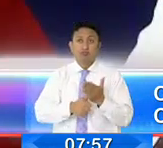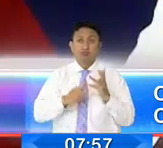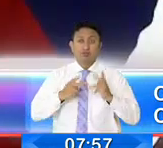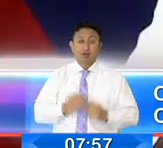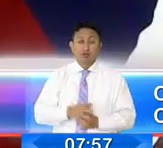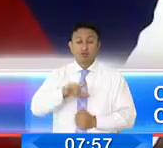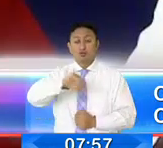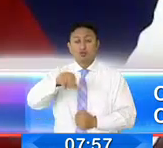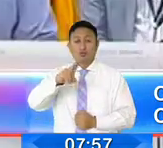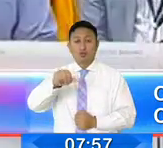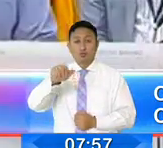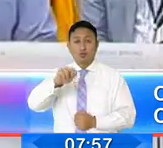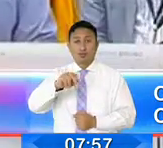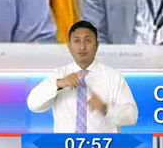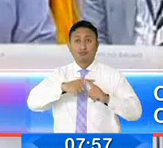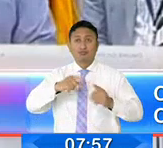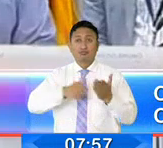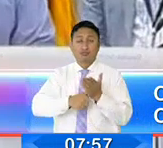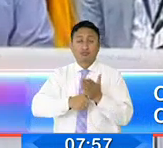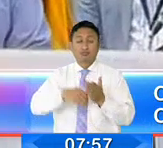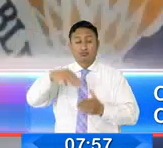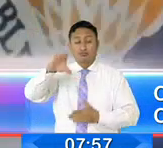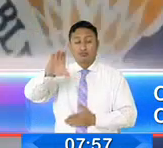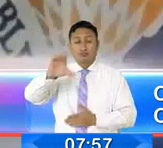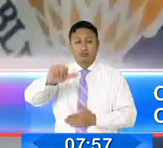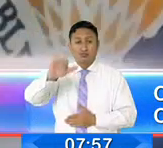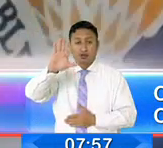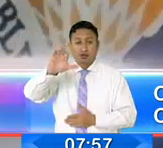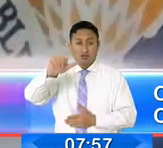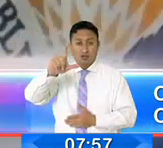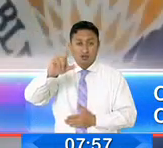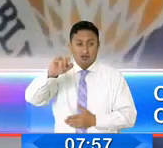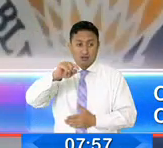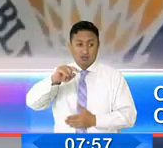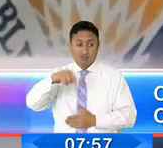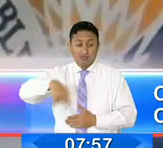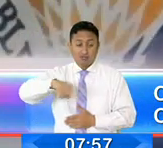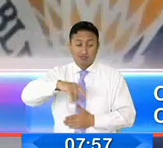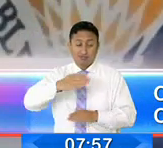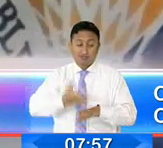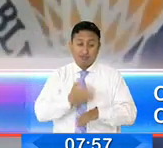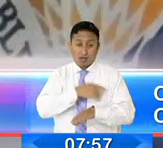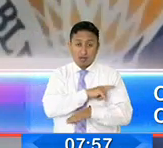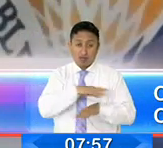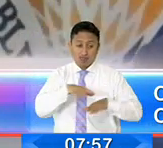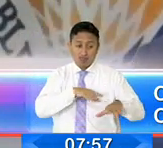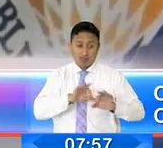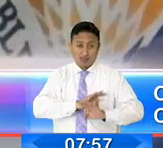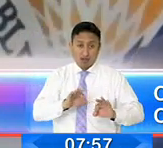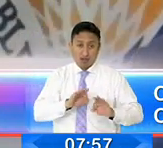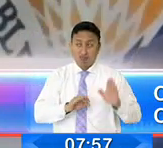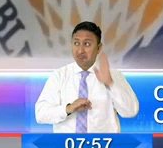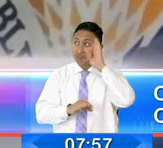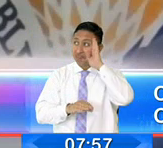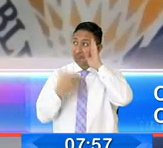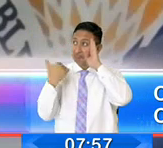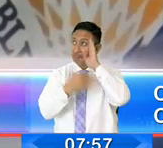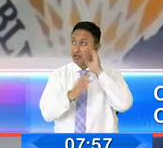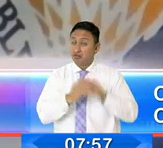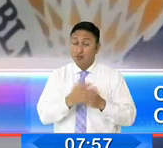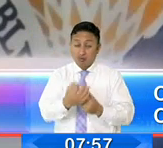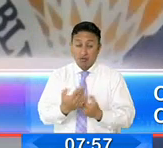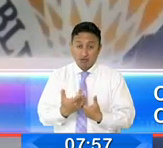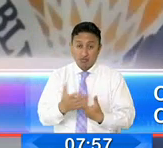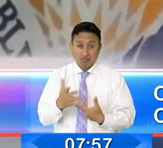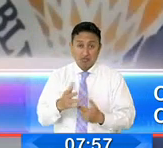Carlos Ceballos, y la exministra Catalina Andramuño. Por la falta de acción y omisión en la entrega de información,